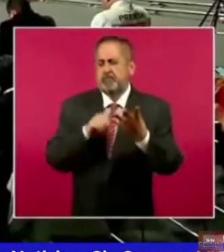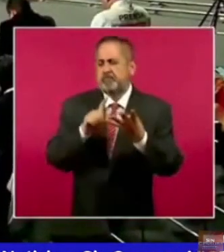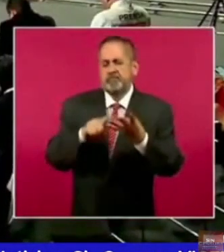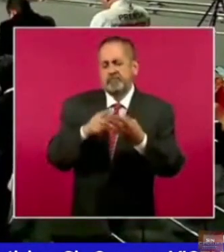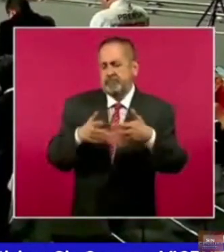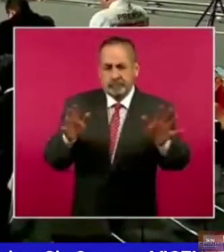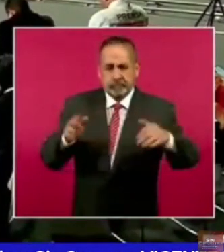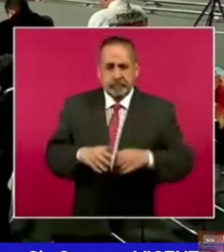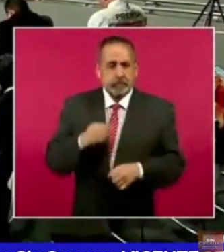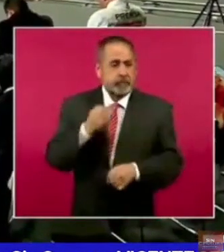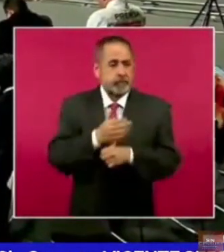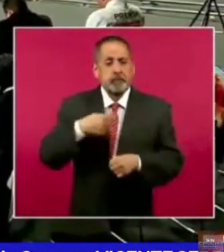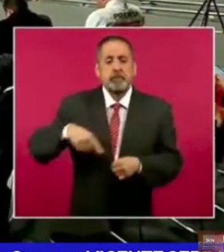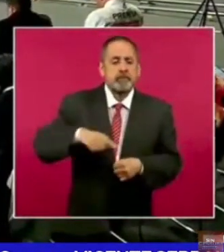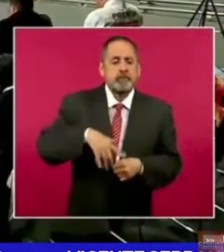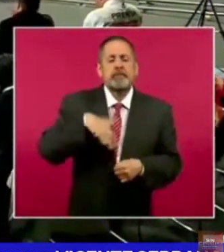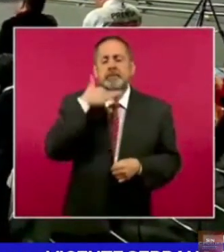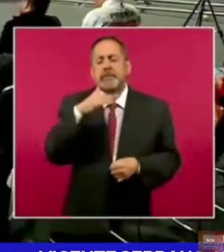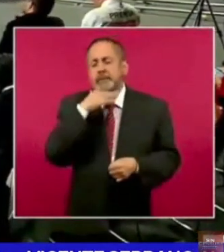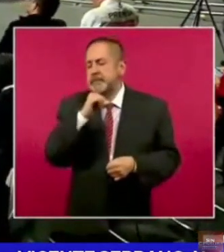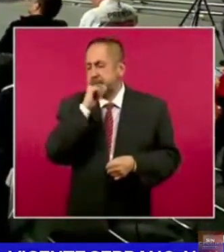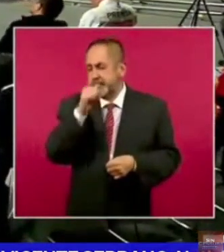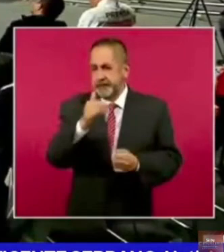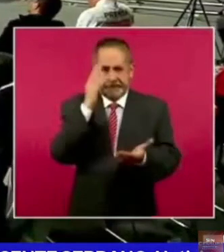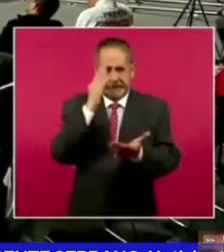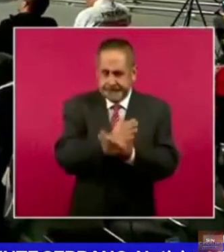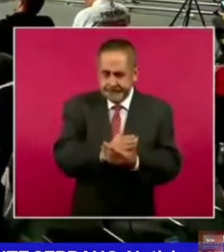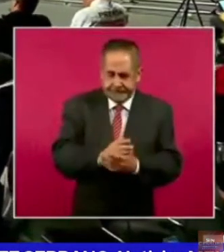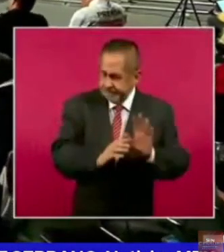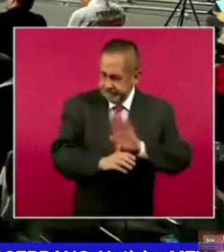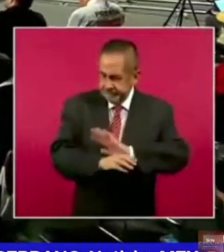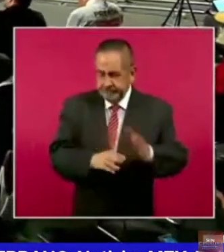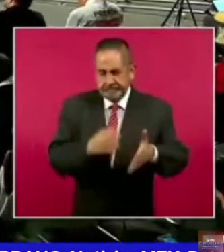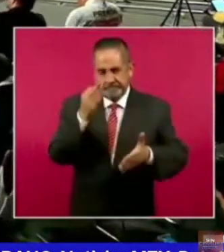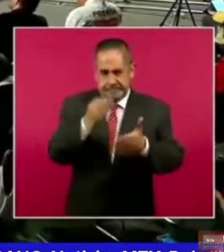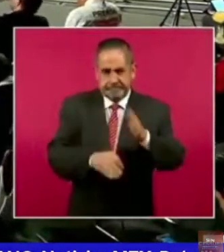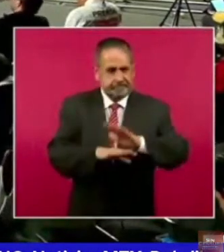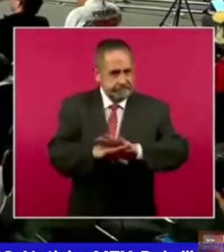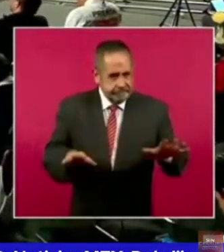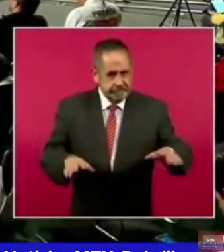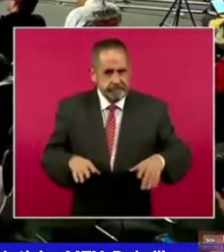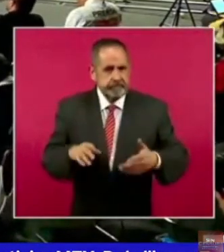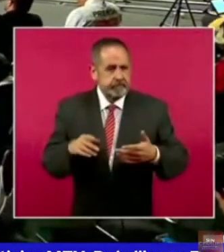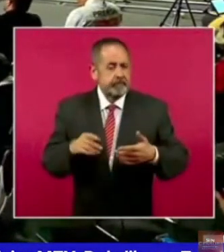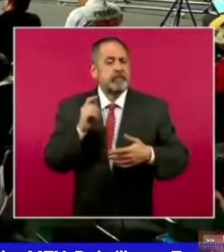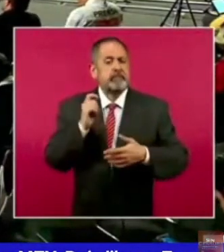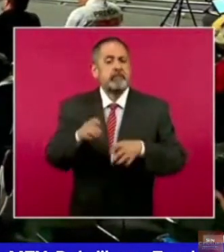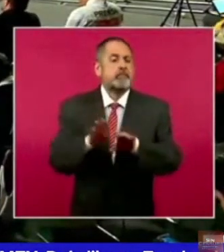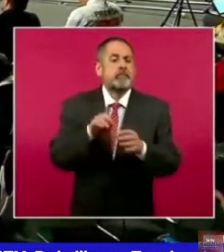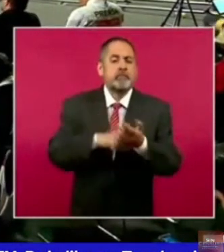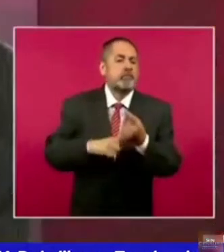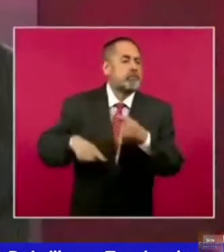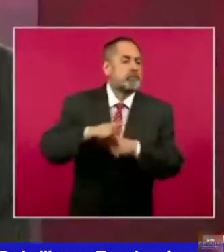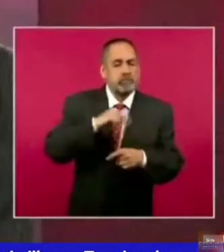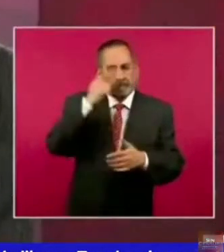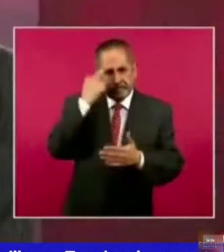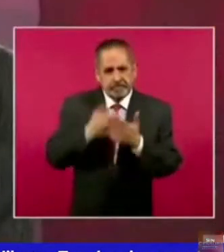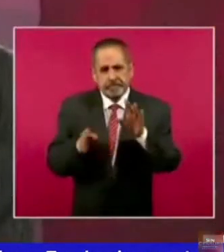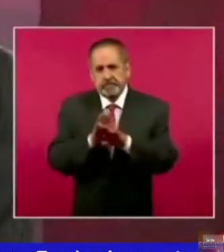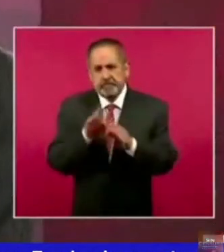que no se permite la corrupción, que no se permite que se